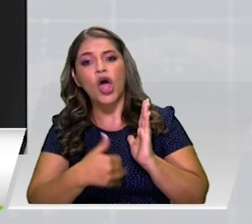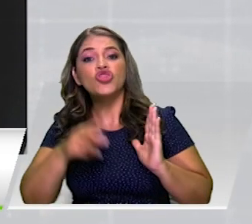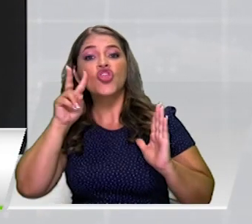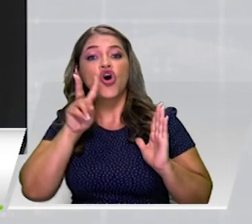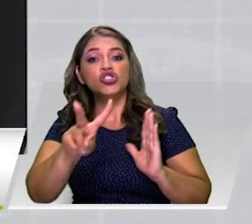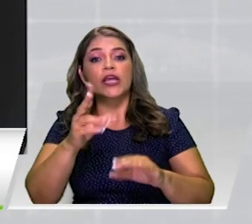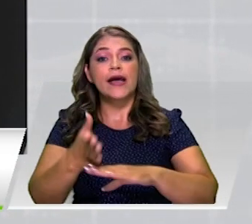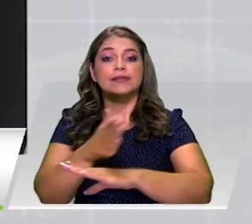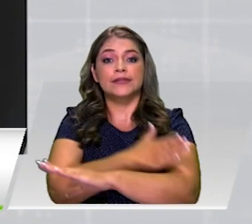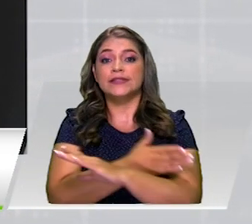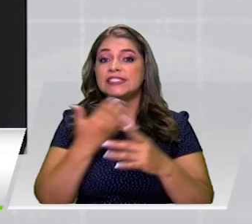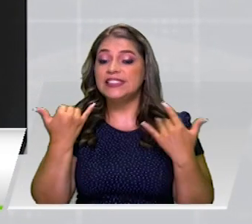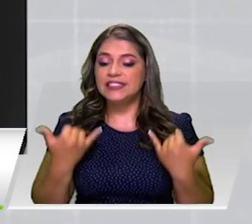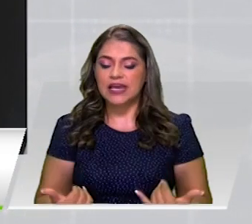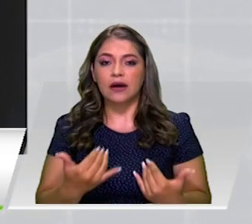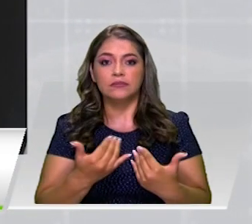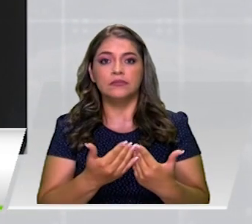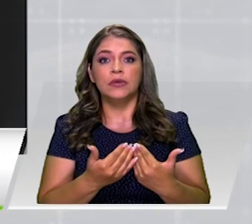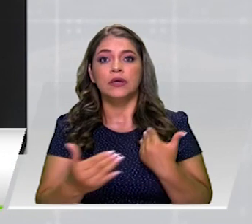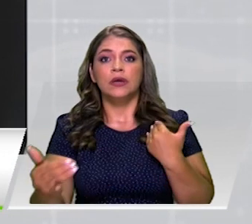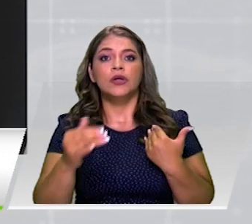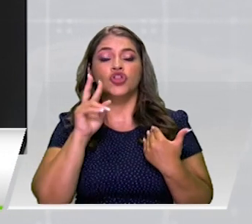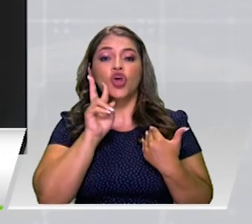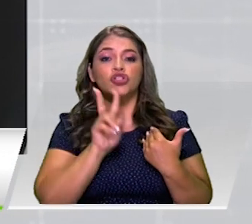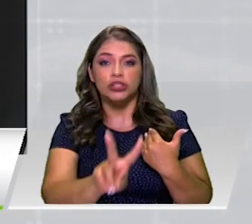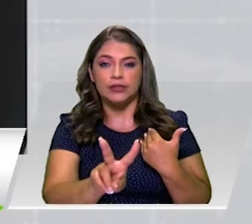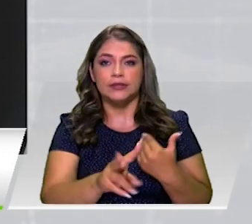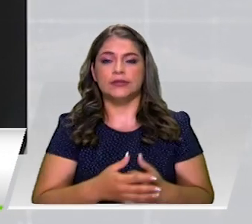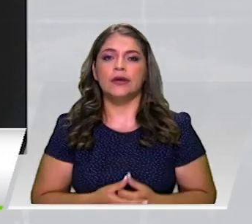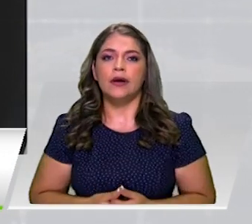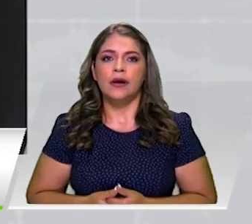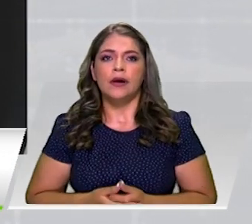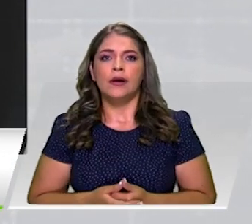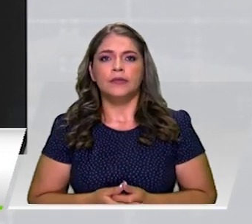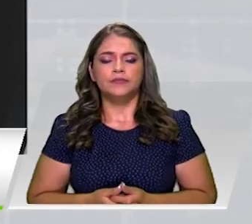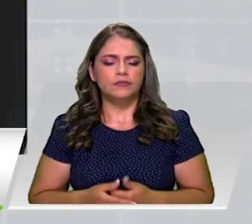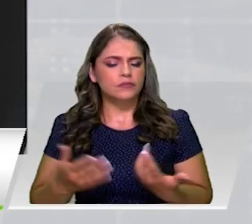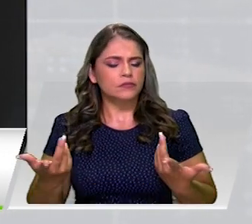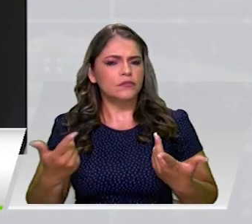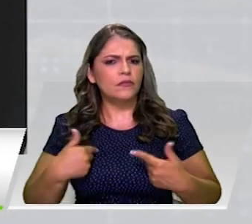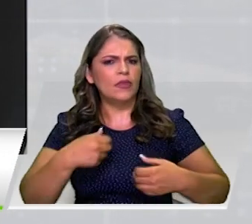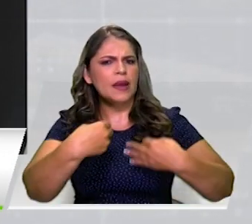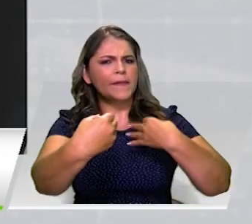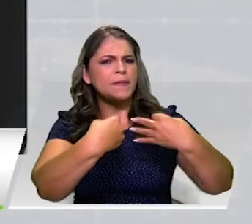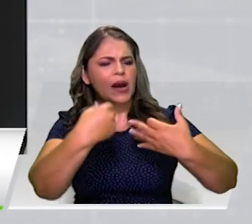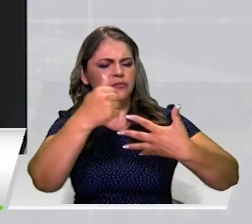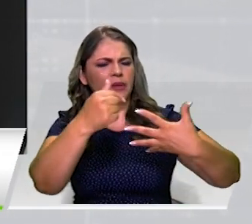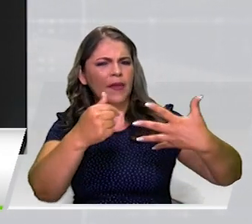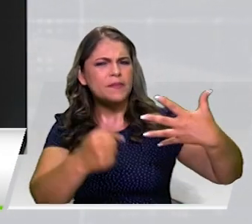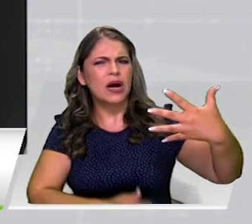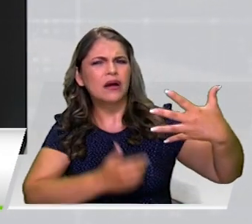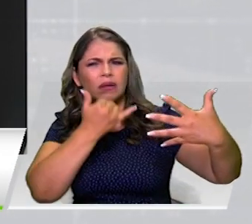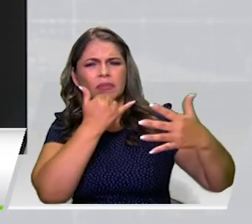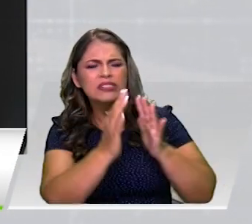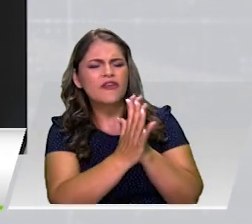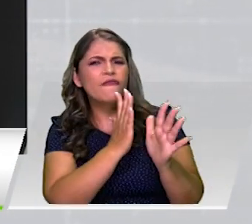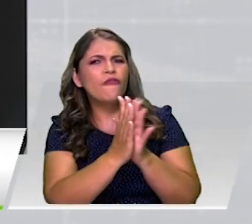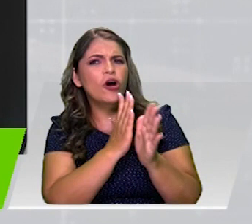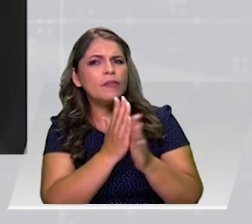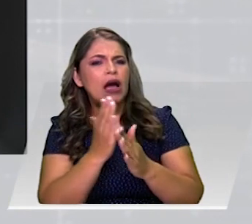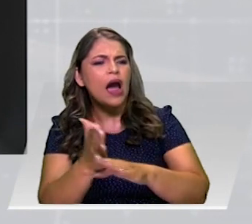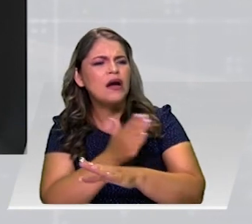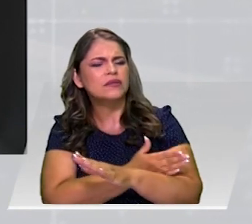calendario contados a partir del recibo de la presente comunicación rinda las explicaciones del caso expuesto e informe las medidas